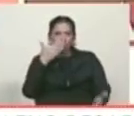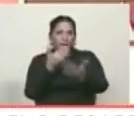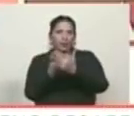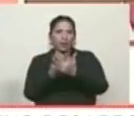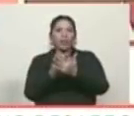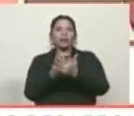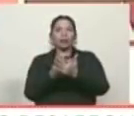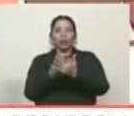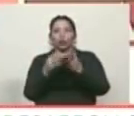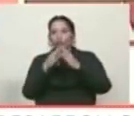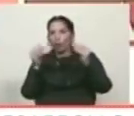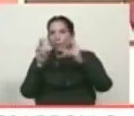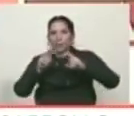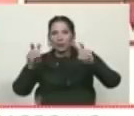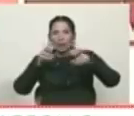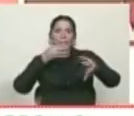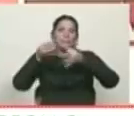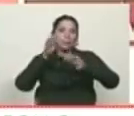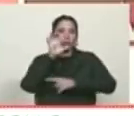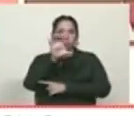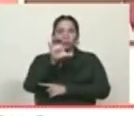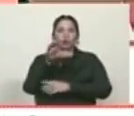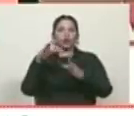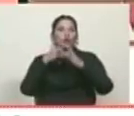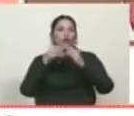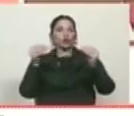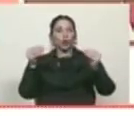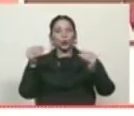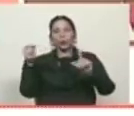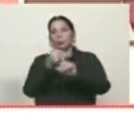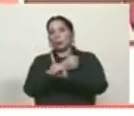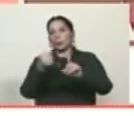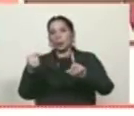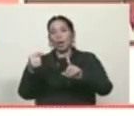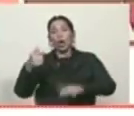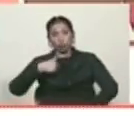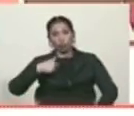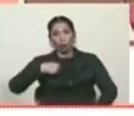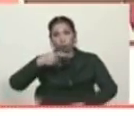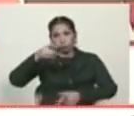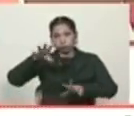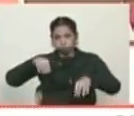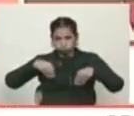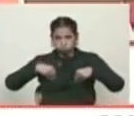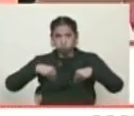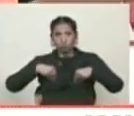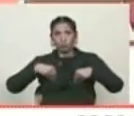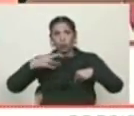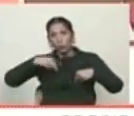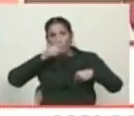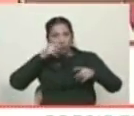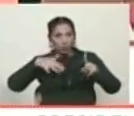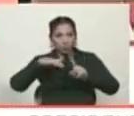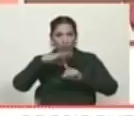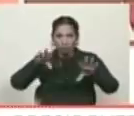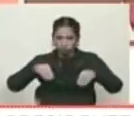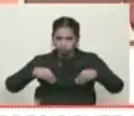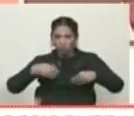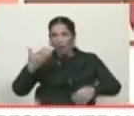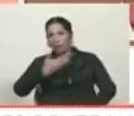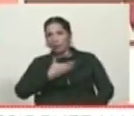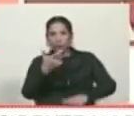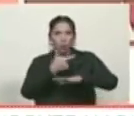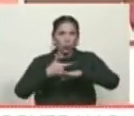al país todo lo que tiene que ver con los sabotajes como tal. Lo que sí nos corresponde a nosotros, lo que sí le corresponde a nuestro pueblo, a los alcaldes, a